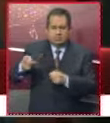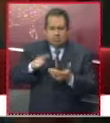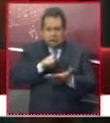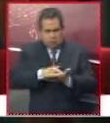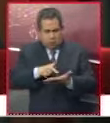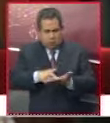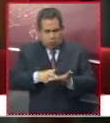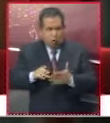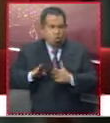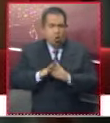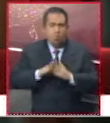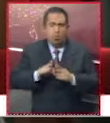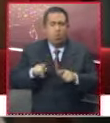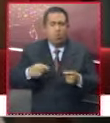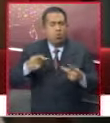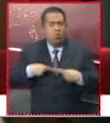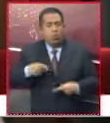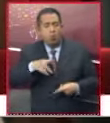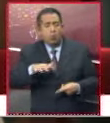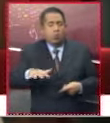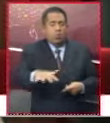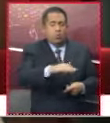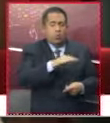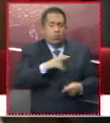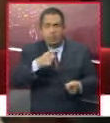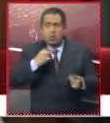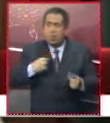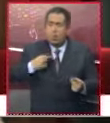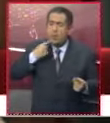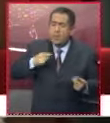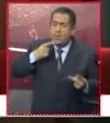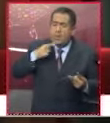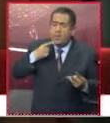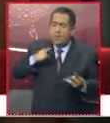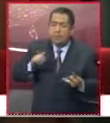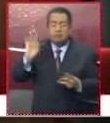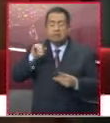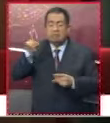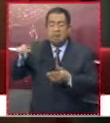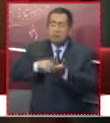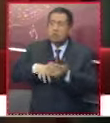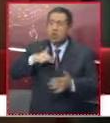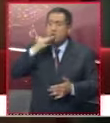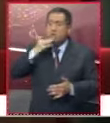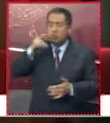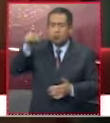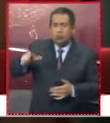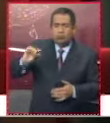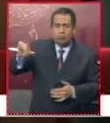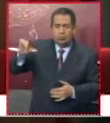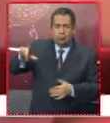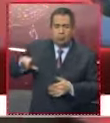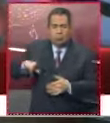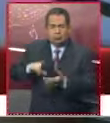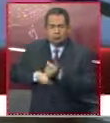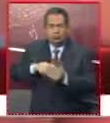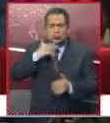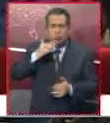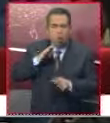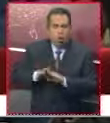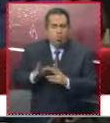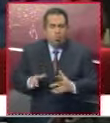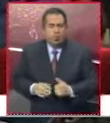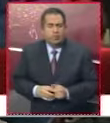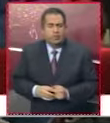a la población la posibilidad de denunciar a posibles servidores públicos corruptos o actos de corrupción.